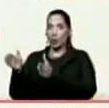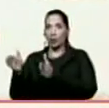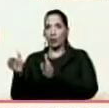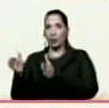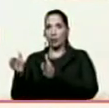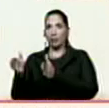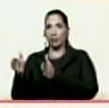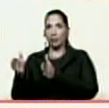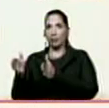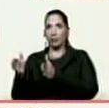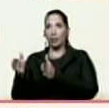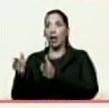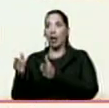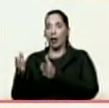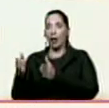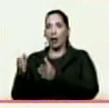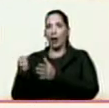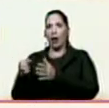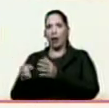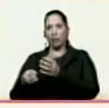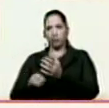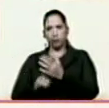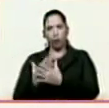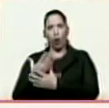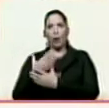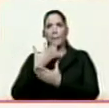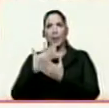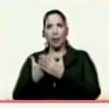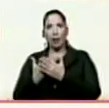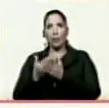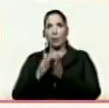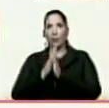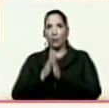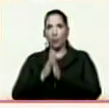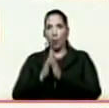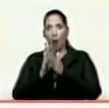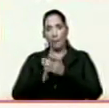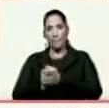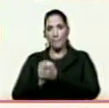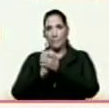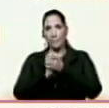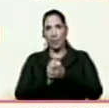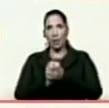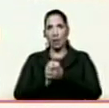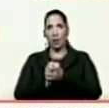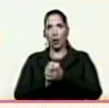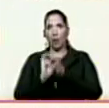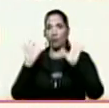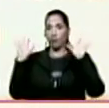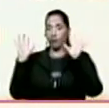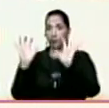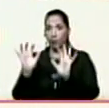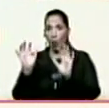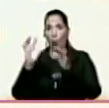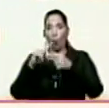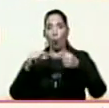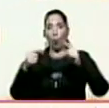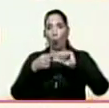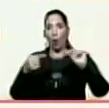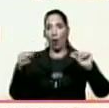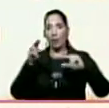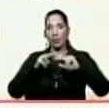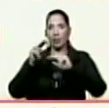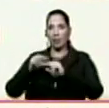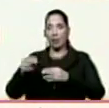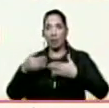del compañero. En lugar de flores, ellos pidieron que sus amigos se hicieran presentes con un cuento para niños. Y ahora han abierto aquí